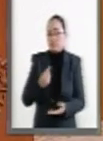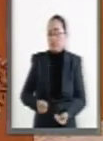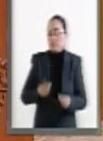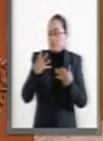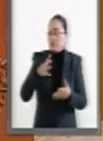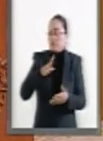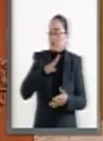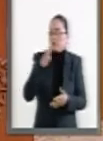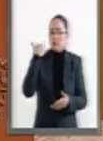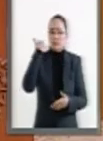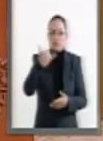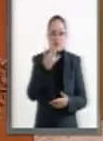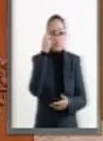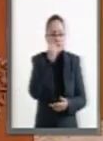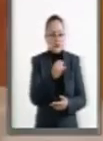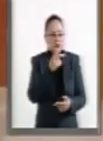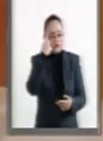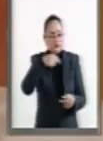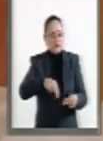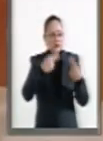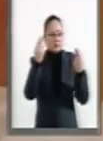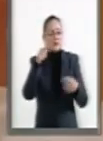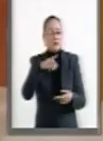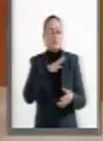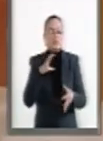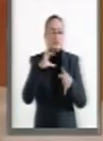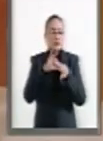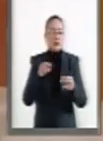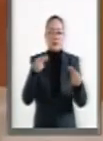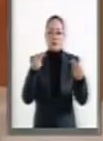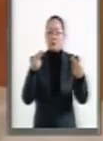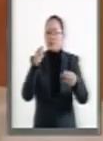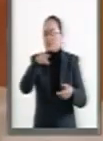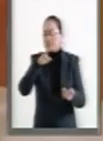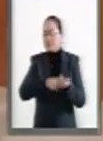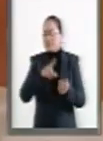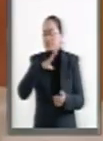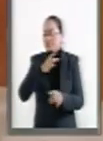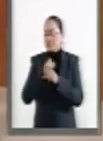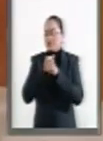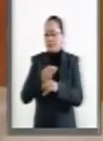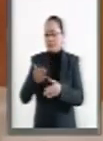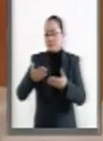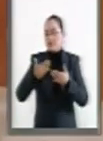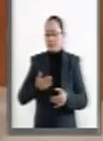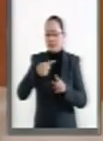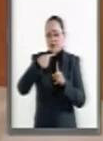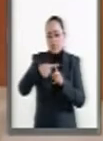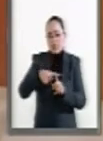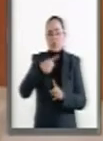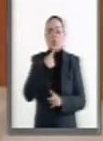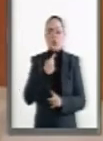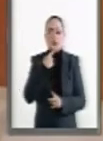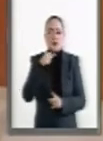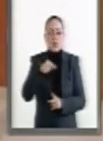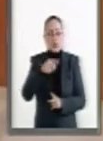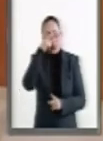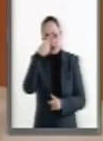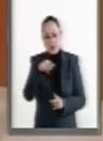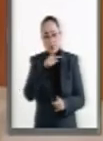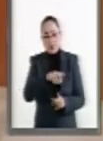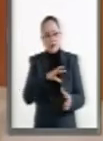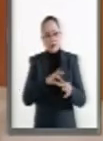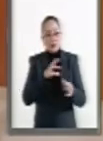generadas de esta naturaleza, de acuerdo a información que proporciona la Cruz Roja Mexicana, la